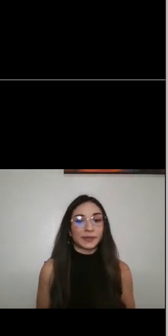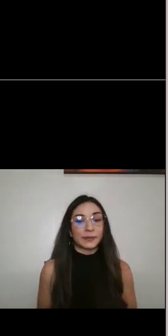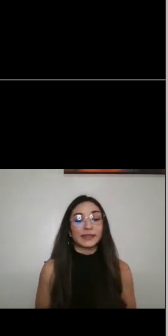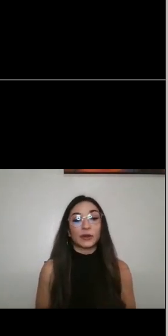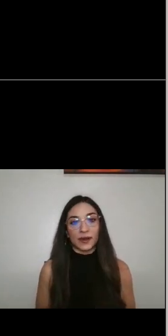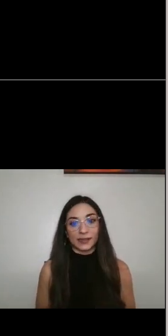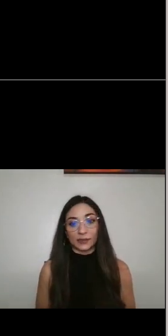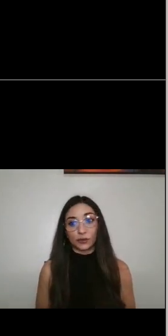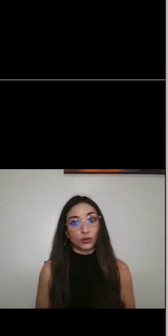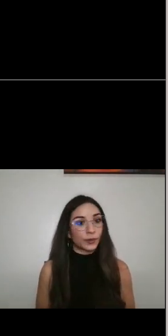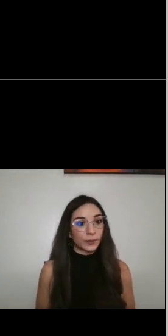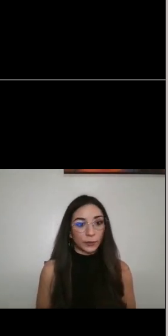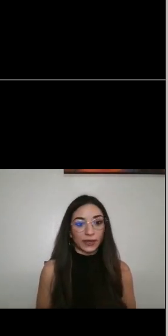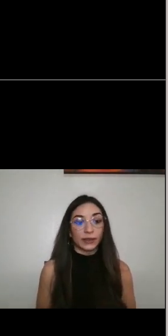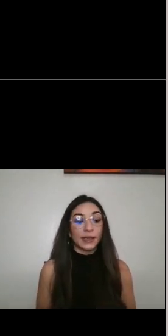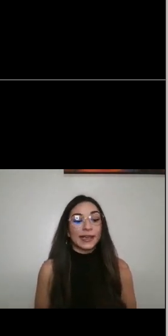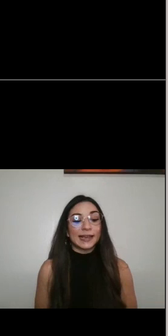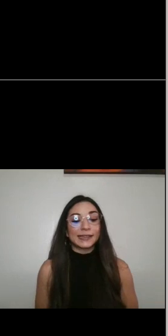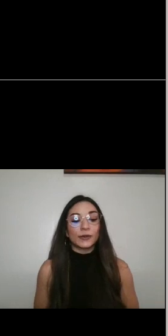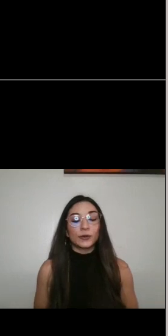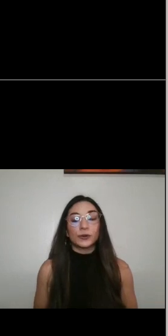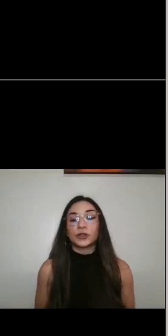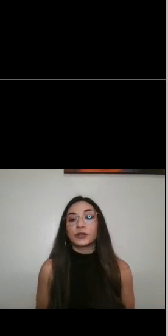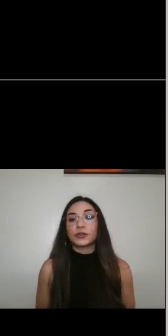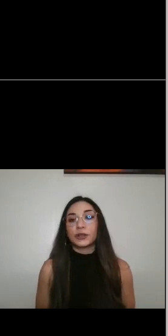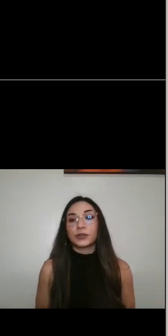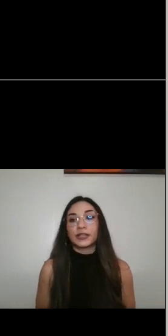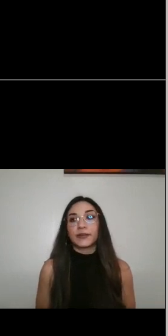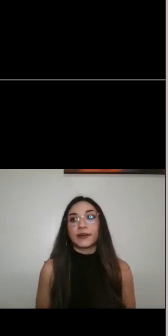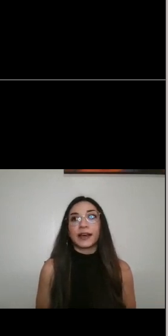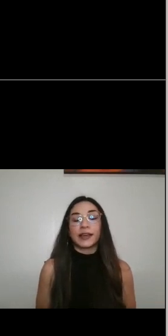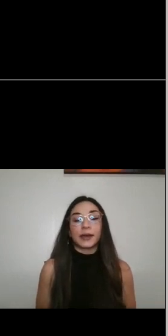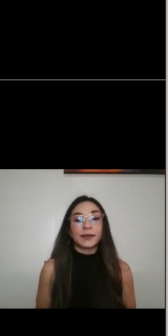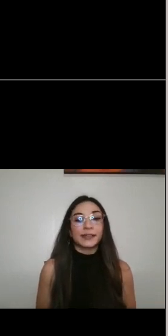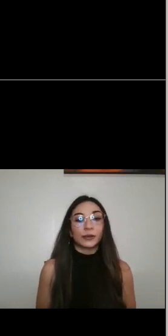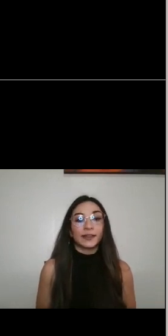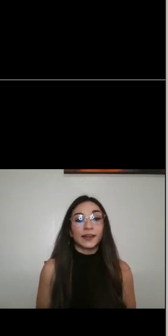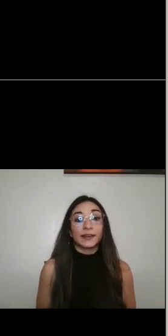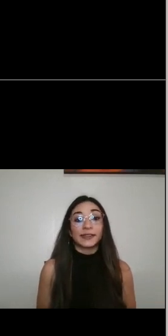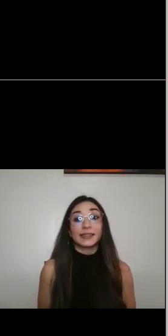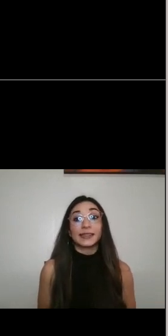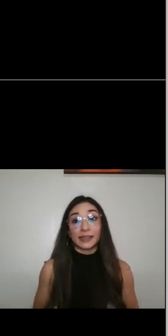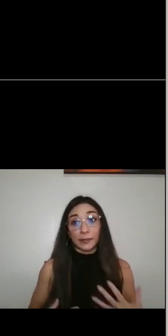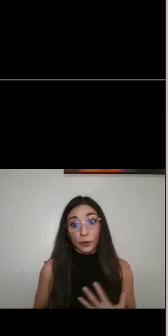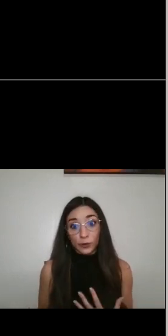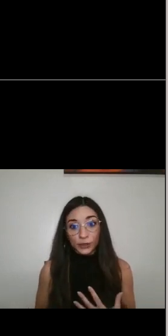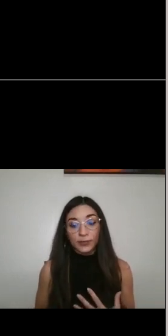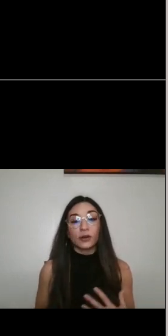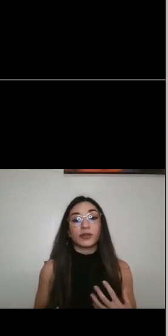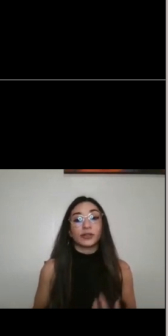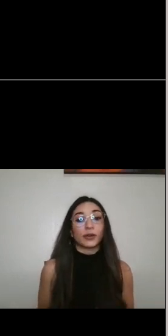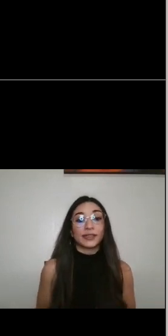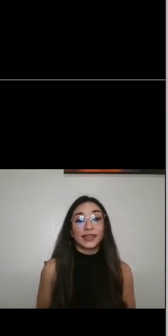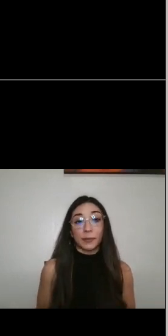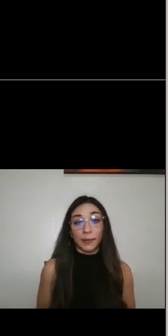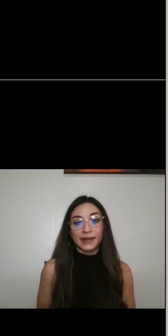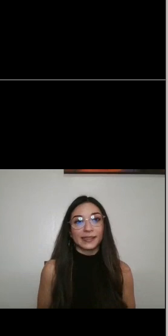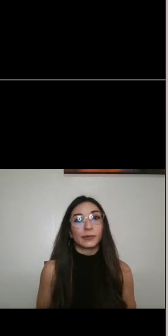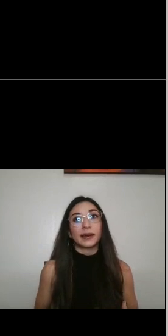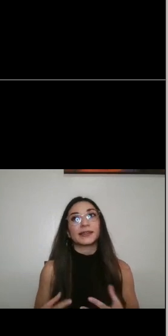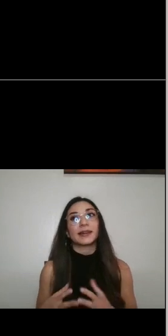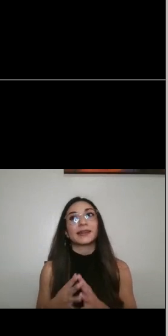papás y mamás lo hacen, súper importante. Esta conducción de sonido se va a dar más que todo a través del sistema óseo y los resonadores de la